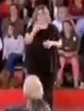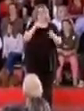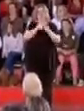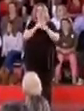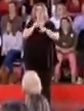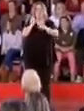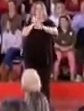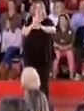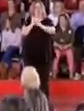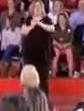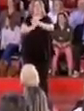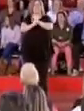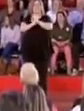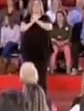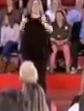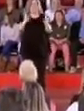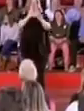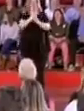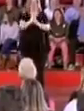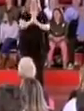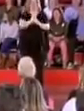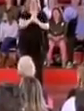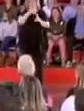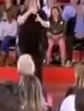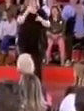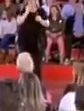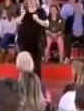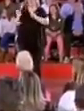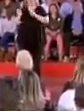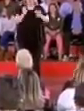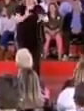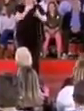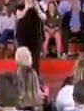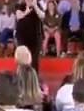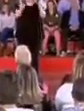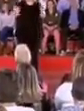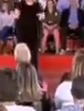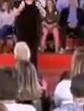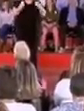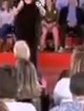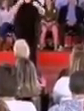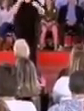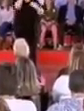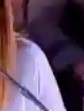antiestrategia contra la despoblación. Es abandonar a su suerte a los ciudadanos que vivimos en el medio rural.